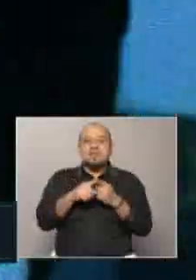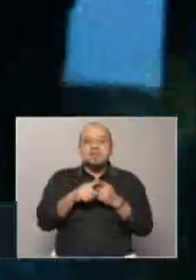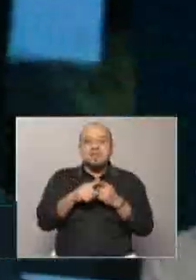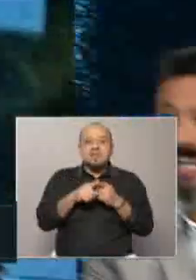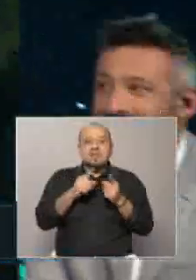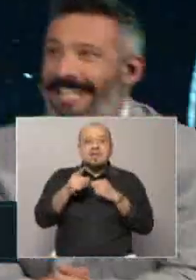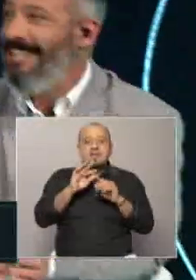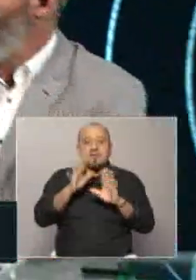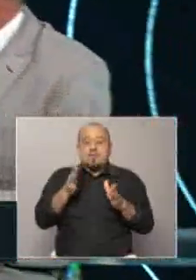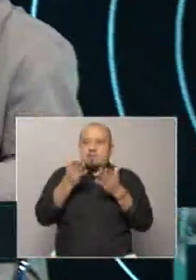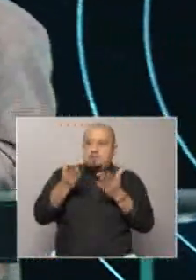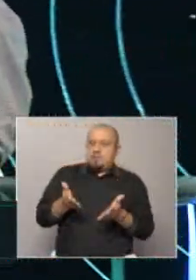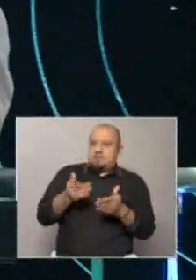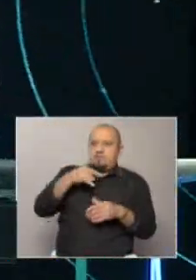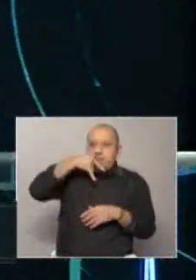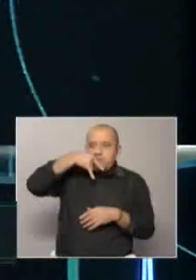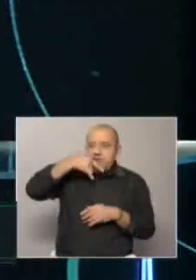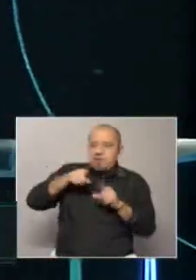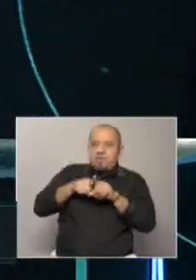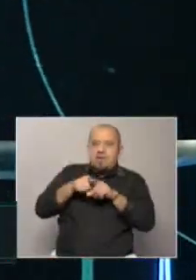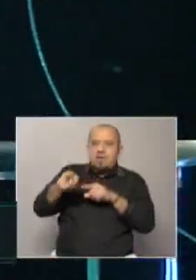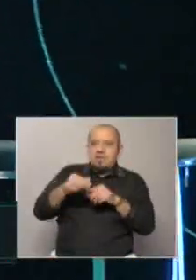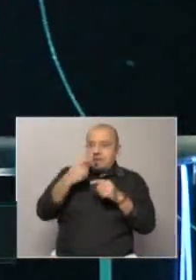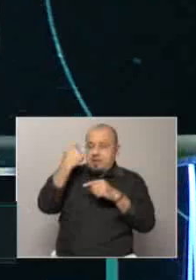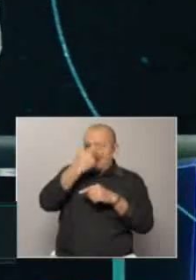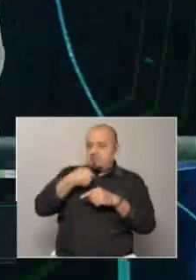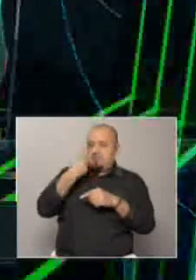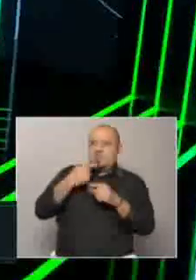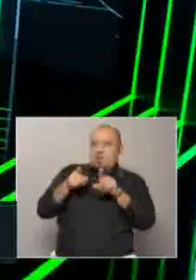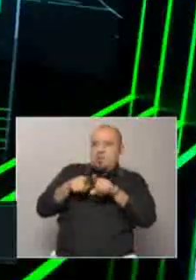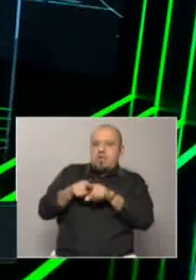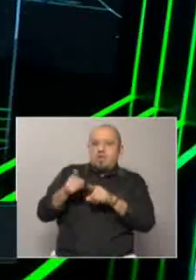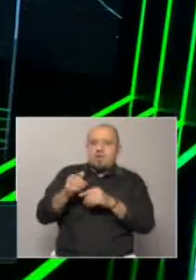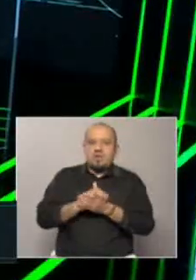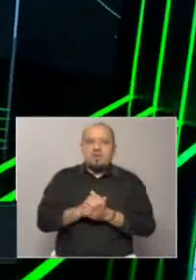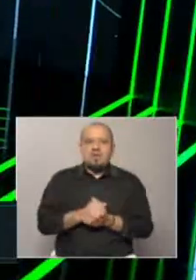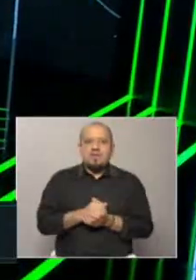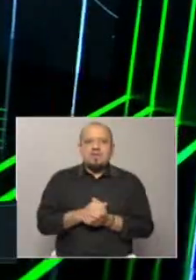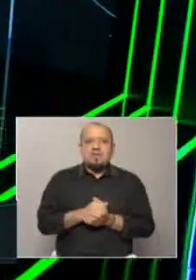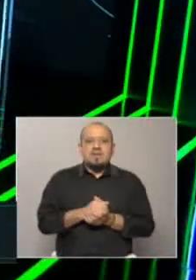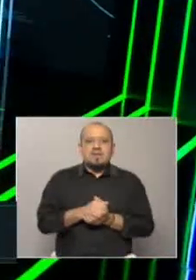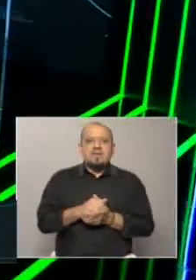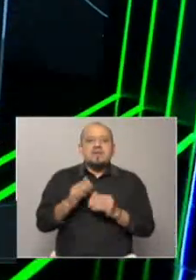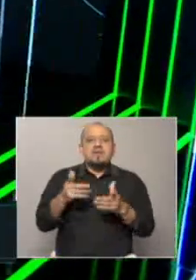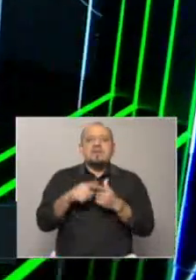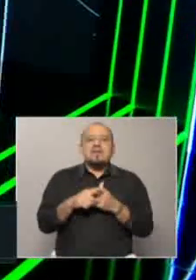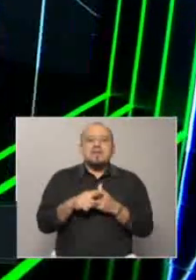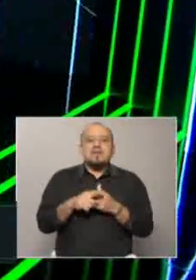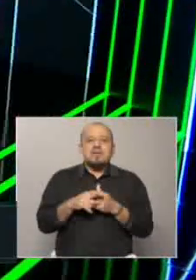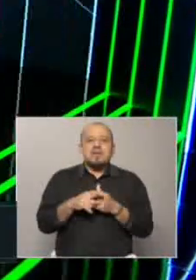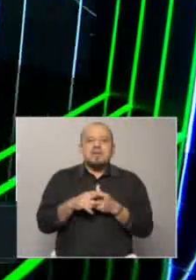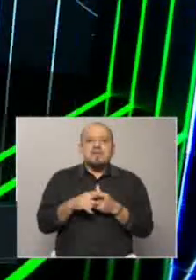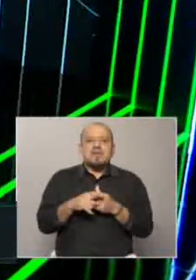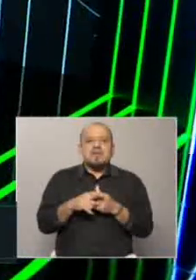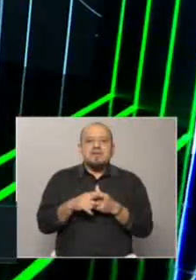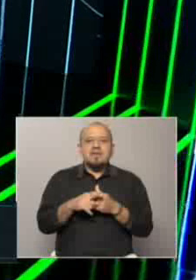un vampiro que no envejece, que está exactamente igual que en el año 95, Noelia. Por ahí está una cara más fresca. ¿Cuál es el secreto, por favor? El tempo está, lo